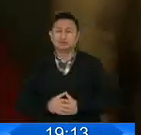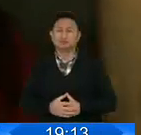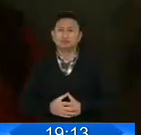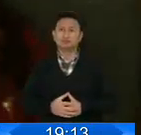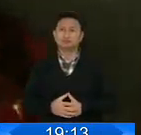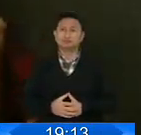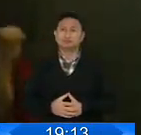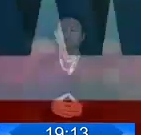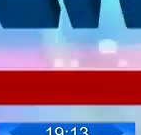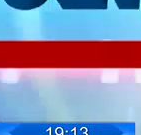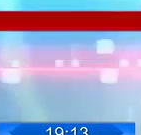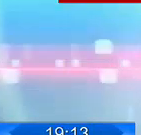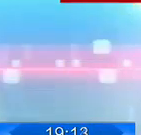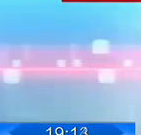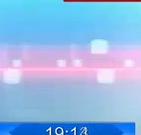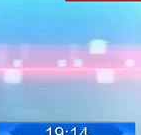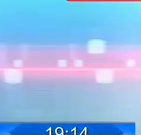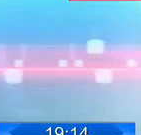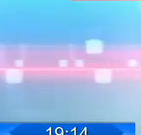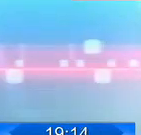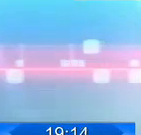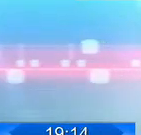Vintimilla.